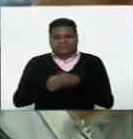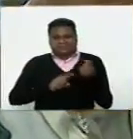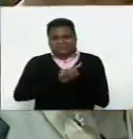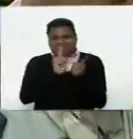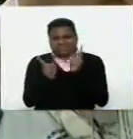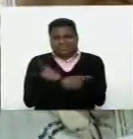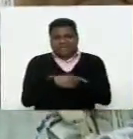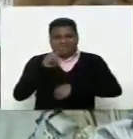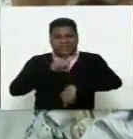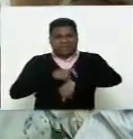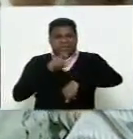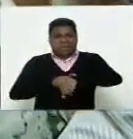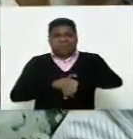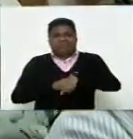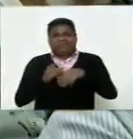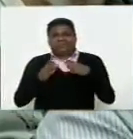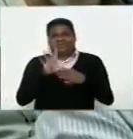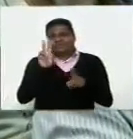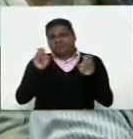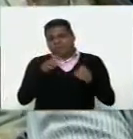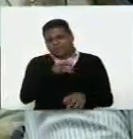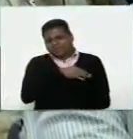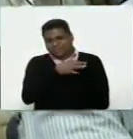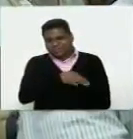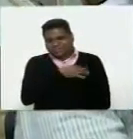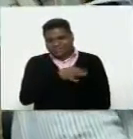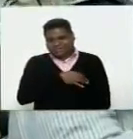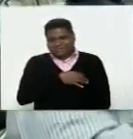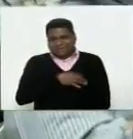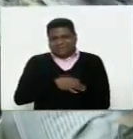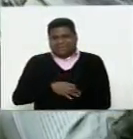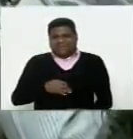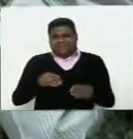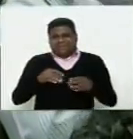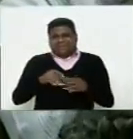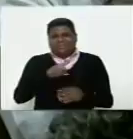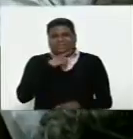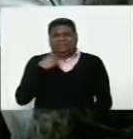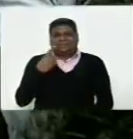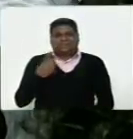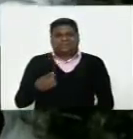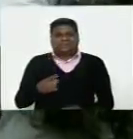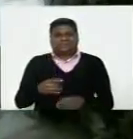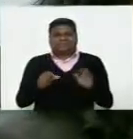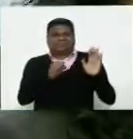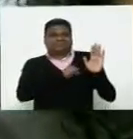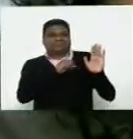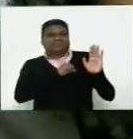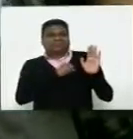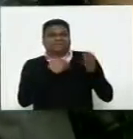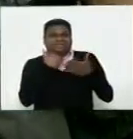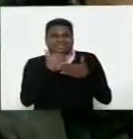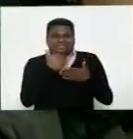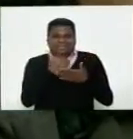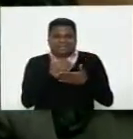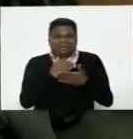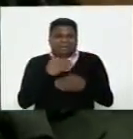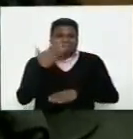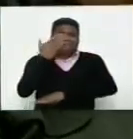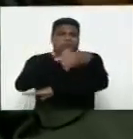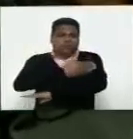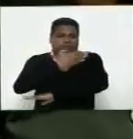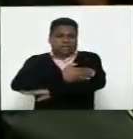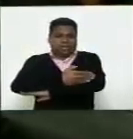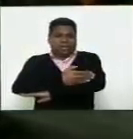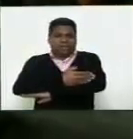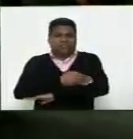este momento de nueva sociedad en un momento de violencia, de muerte, de miedo, de amenaza, de cerco, de bloqueo,